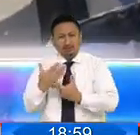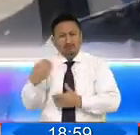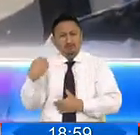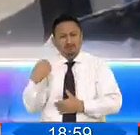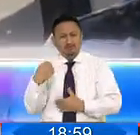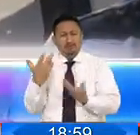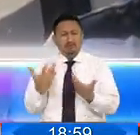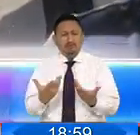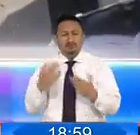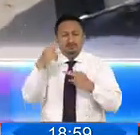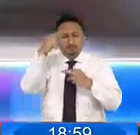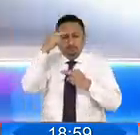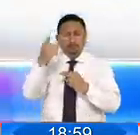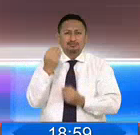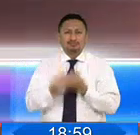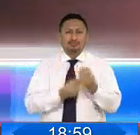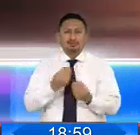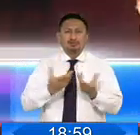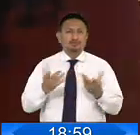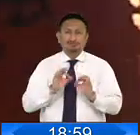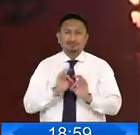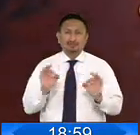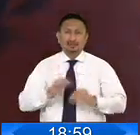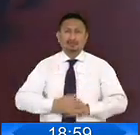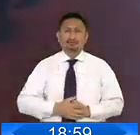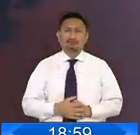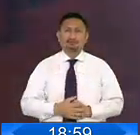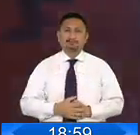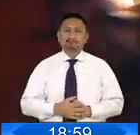o una noticia de ellos.